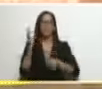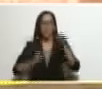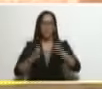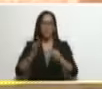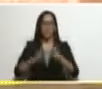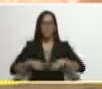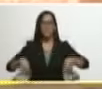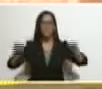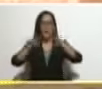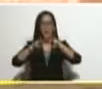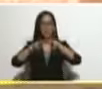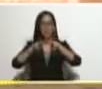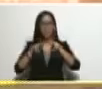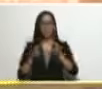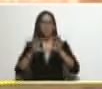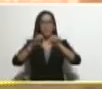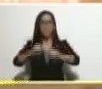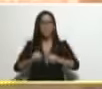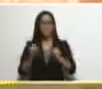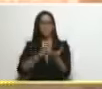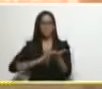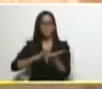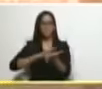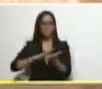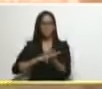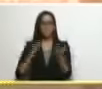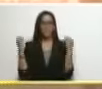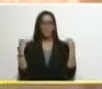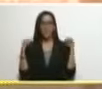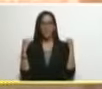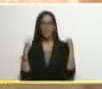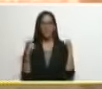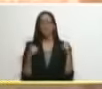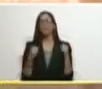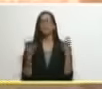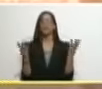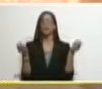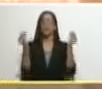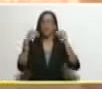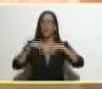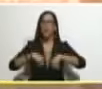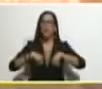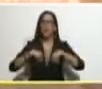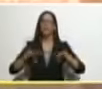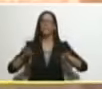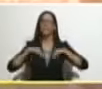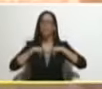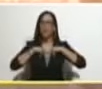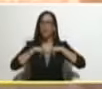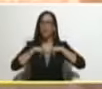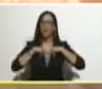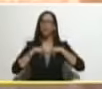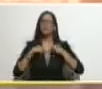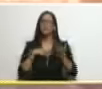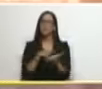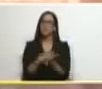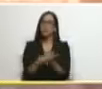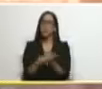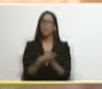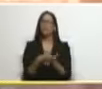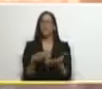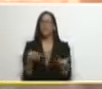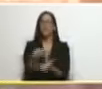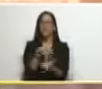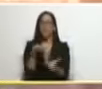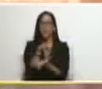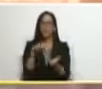válido para alcanzar una solución práctica y mutuamente aceptable en relación con la controversia sobre el